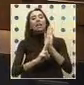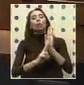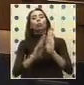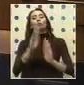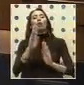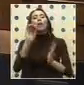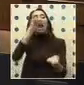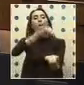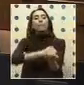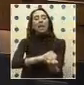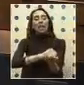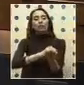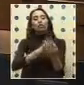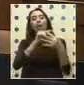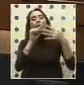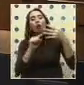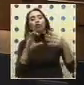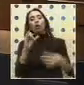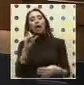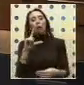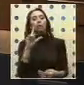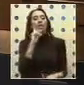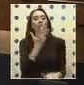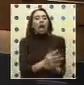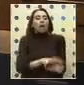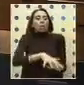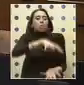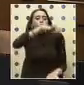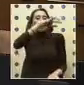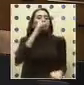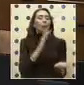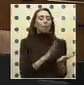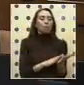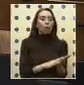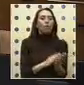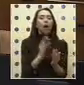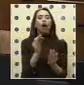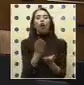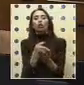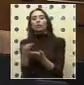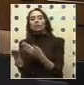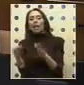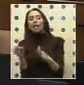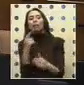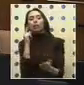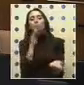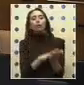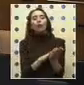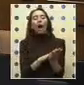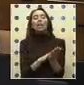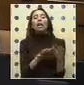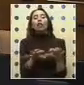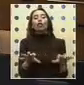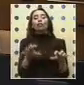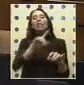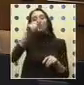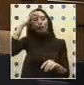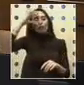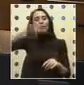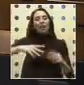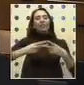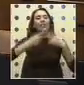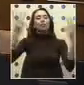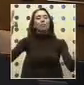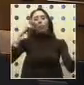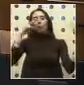restantes, es decir, a la causal de sobreabundancia de la prueba o la exclusión por pretender acreditar hechos públicos y notorios. En